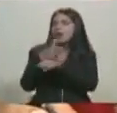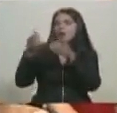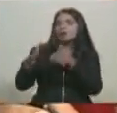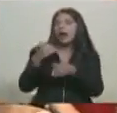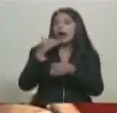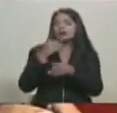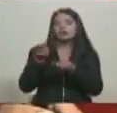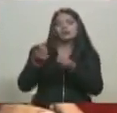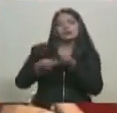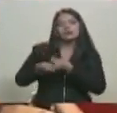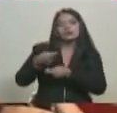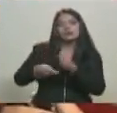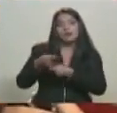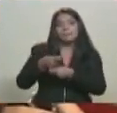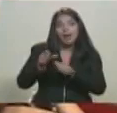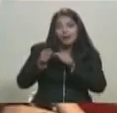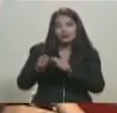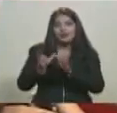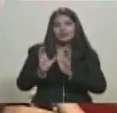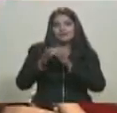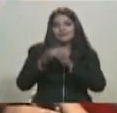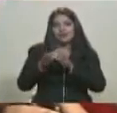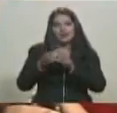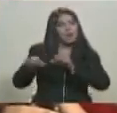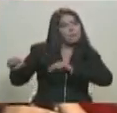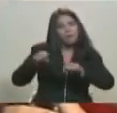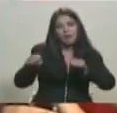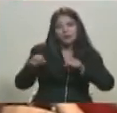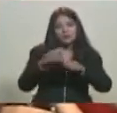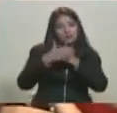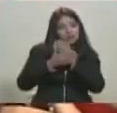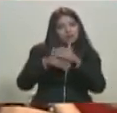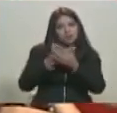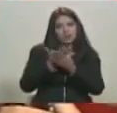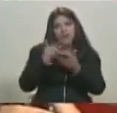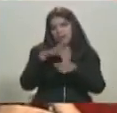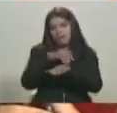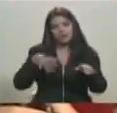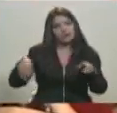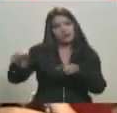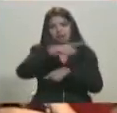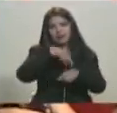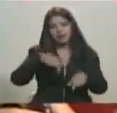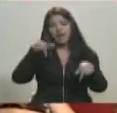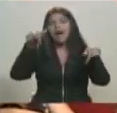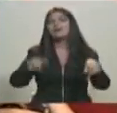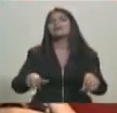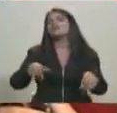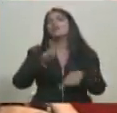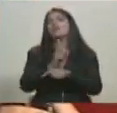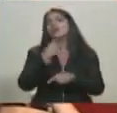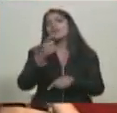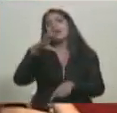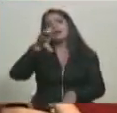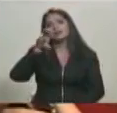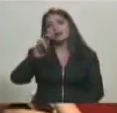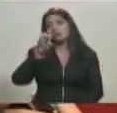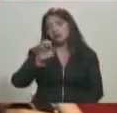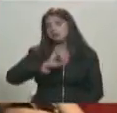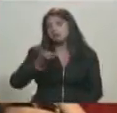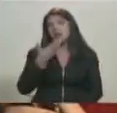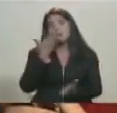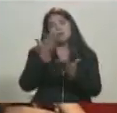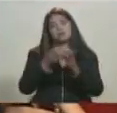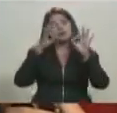cajas chicas para mantener partido y mantener movimientos conspirativos, la mayoría de ellos. Aquí lo que dijo el CNE, ahí está, ellos lo